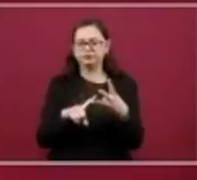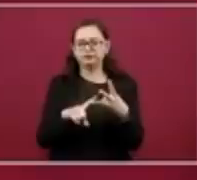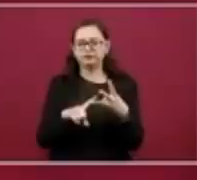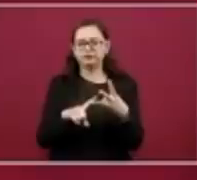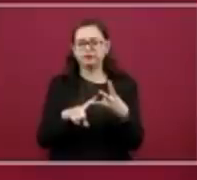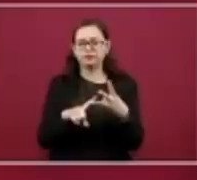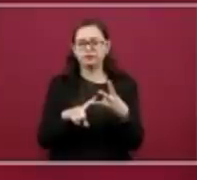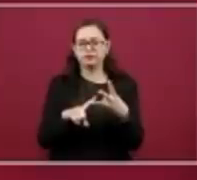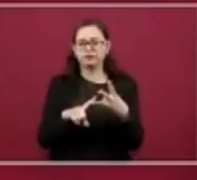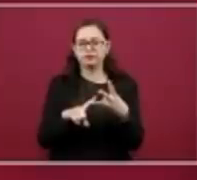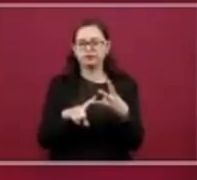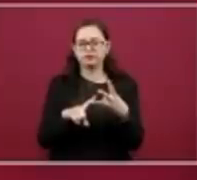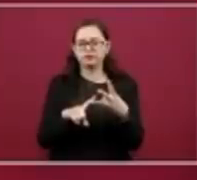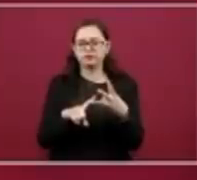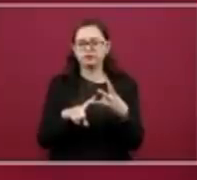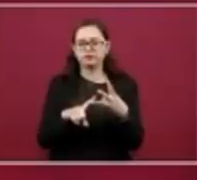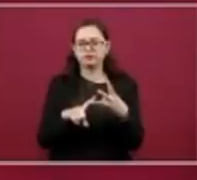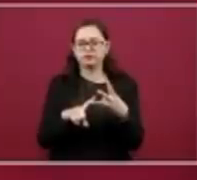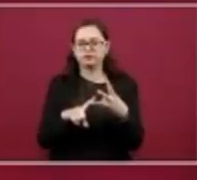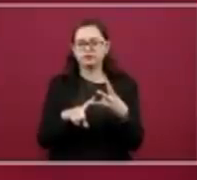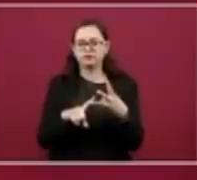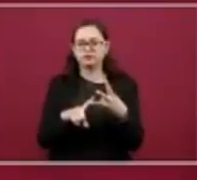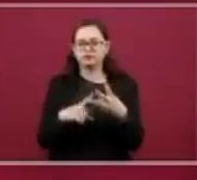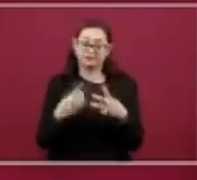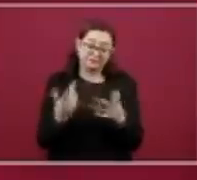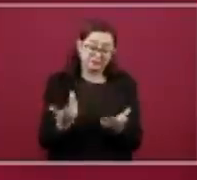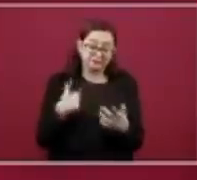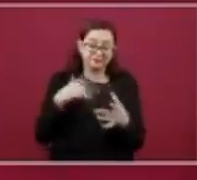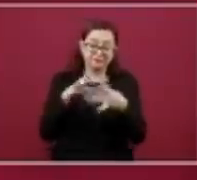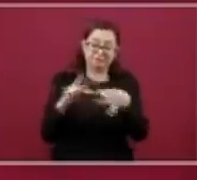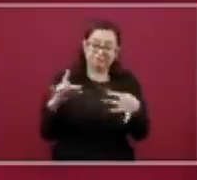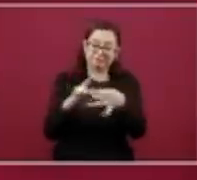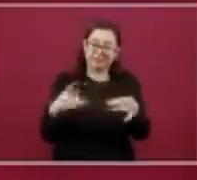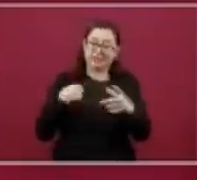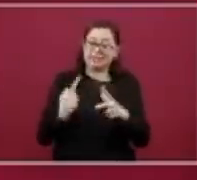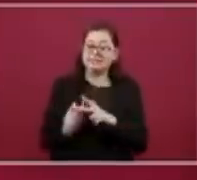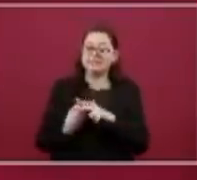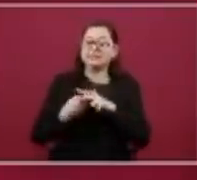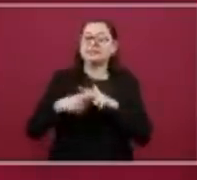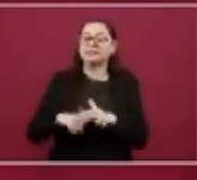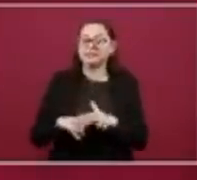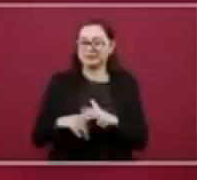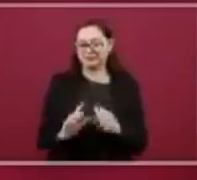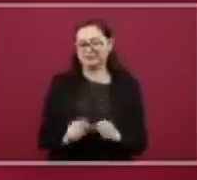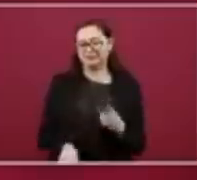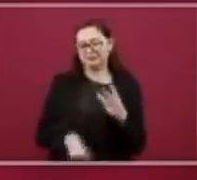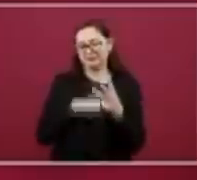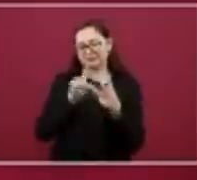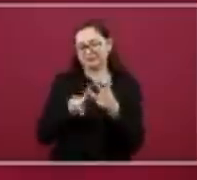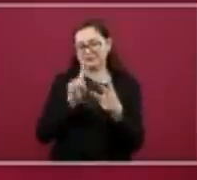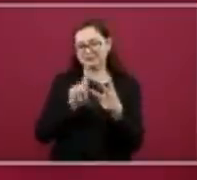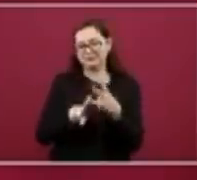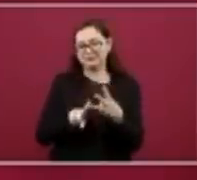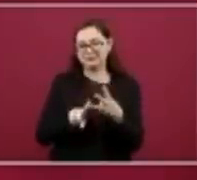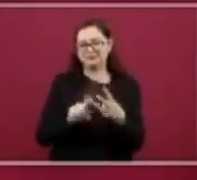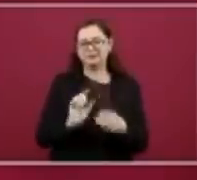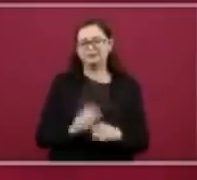intervención de carácter introductorio. El tercer tema